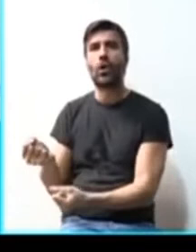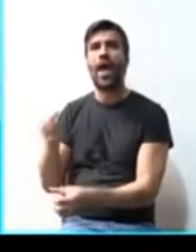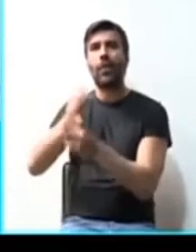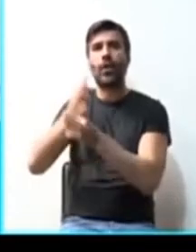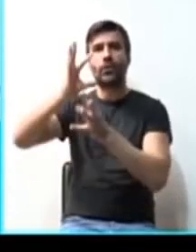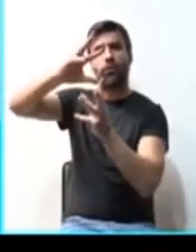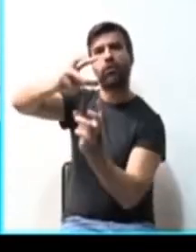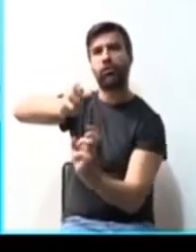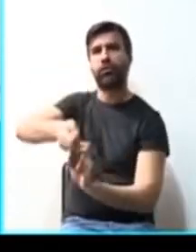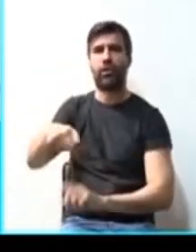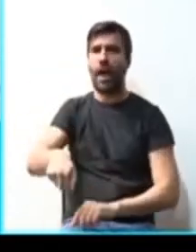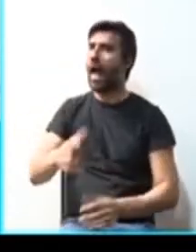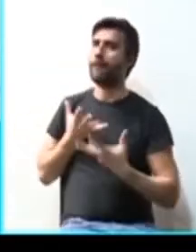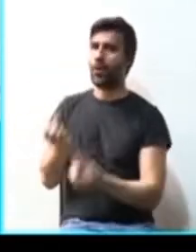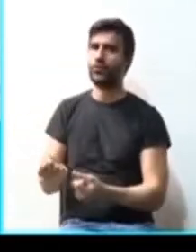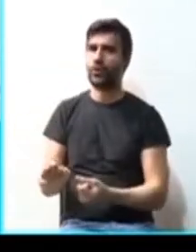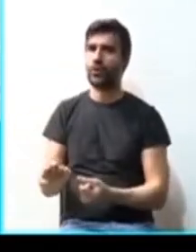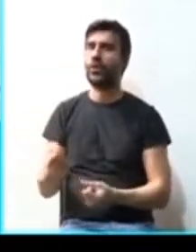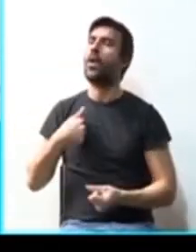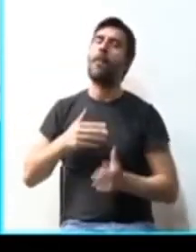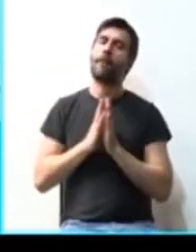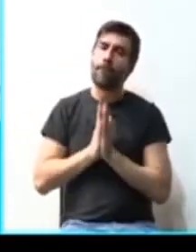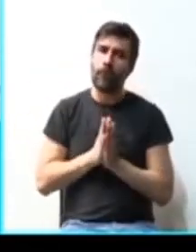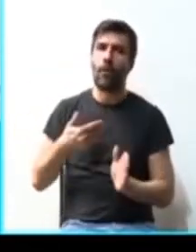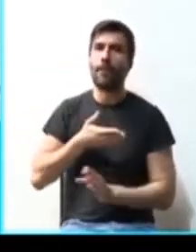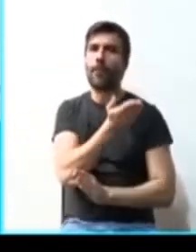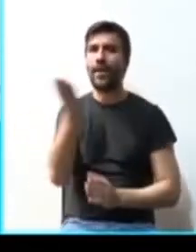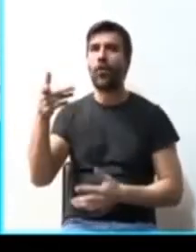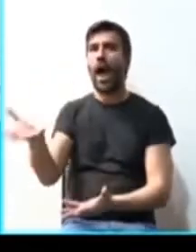pido a la legislatura que me acompañe con este pedido de informes para que el